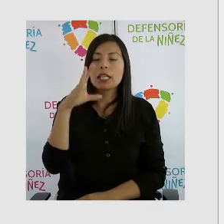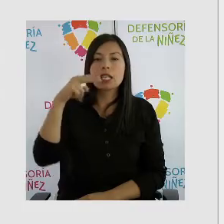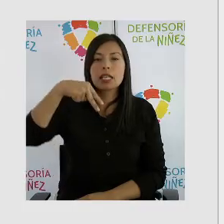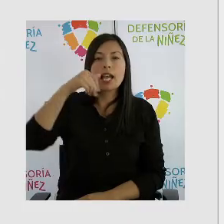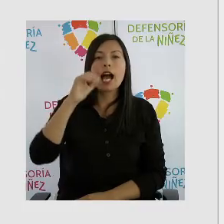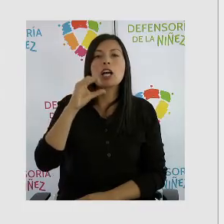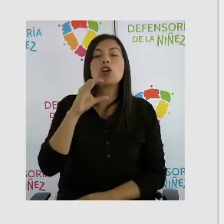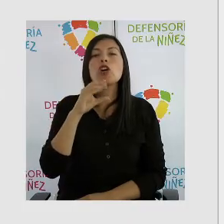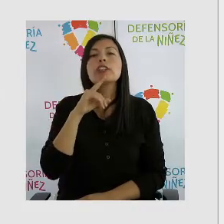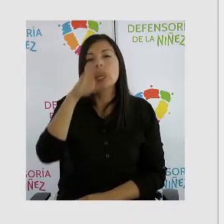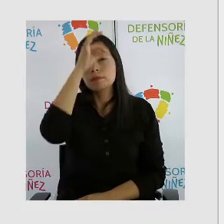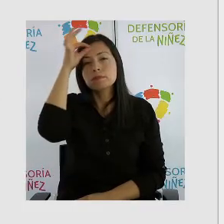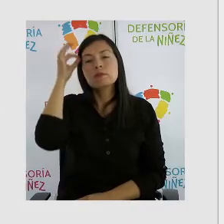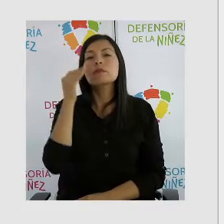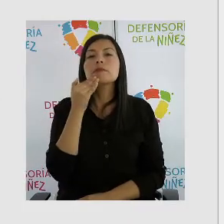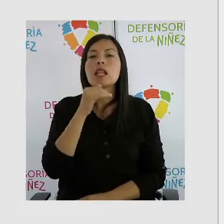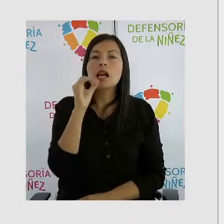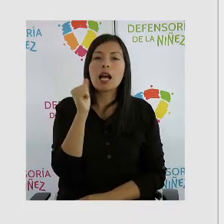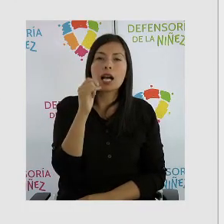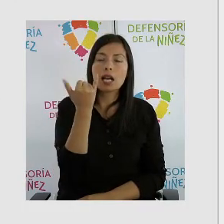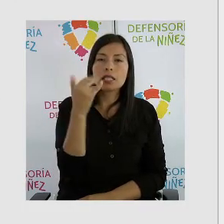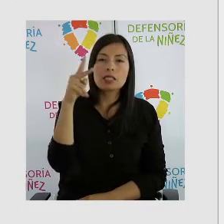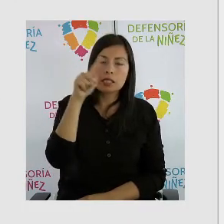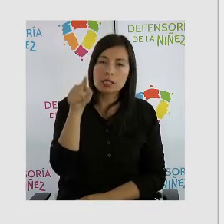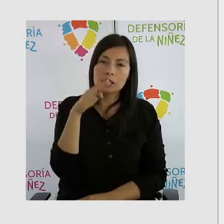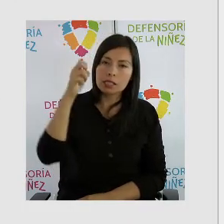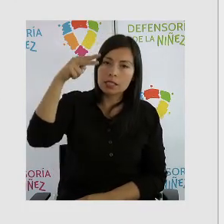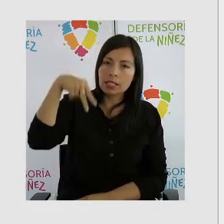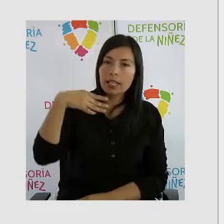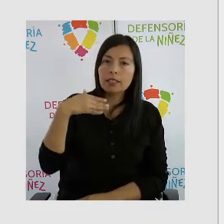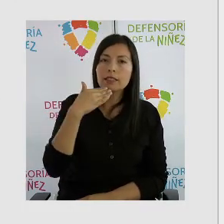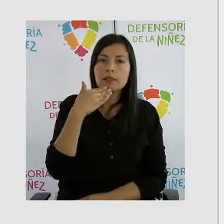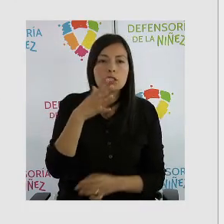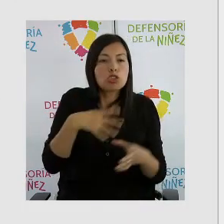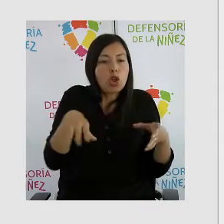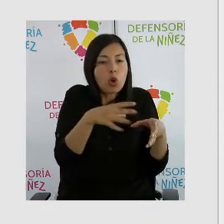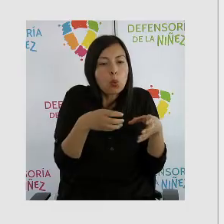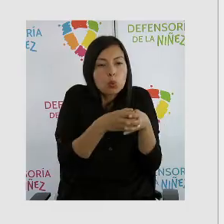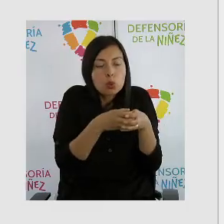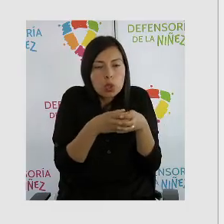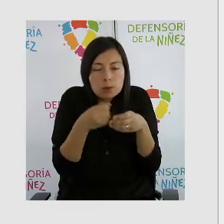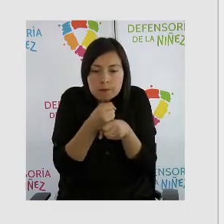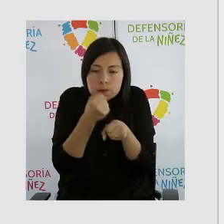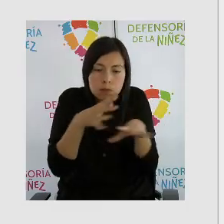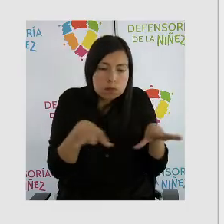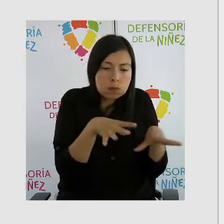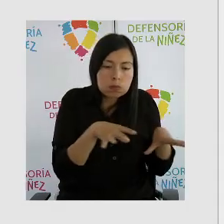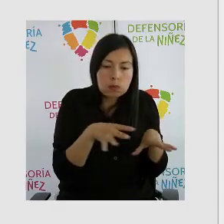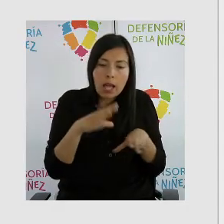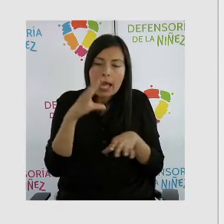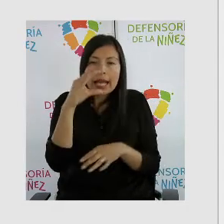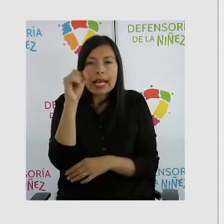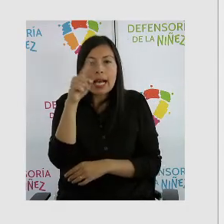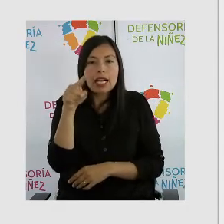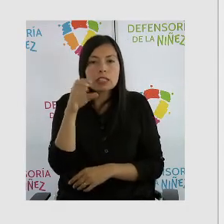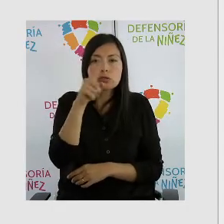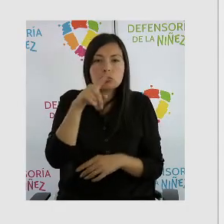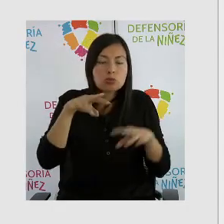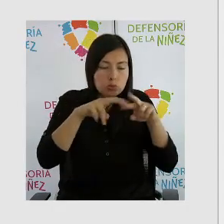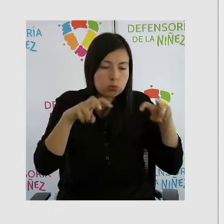la sede de la región de Aysén, más la sede nacional. Y entre todos hemos tratado de abordar los distintos casos a nivel país, a pesar